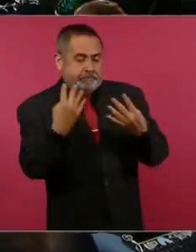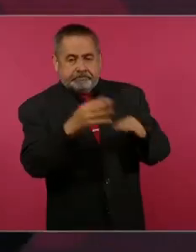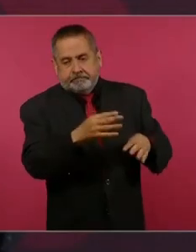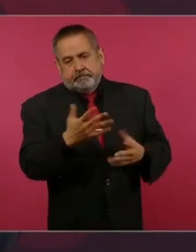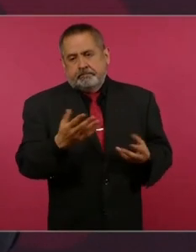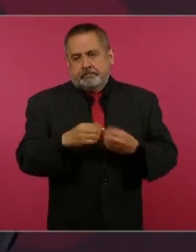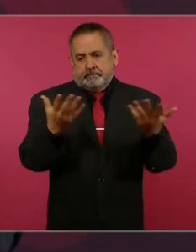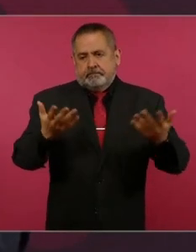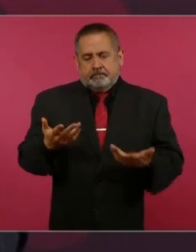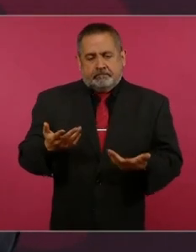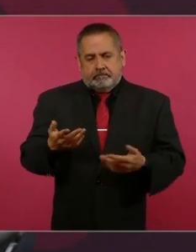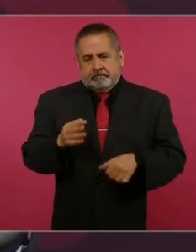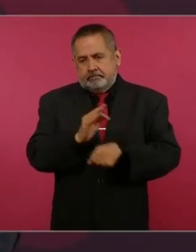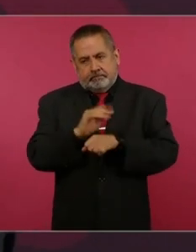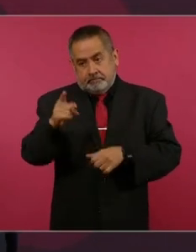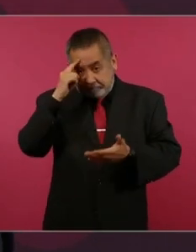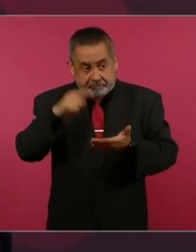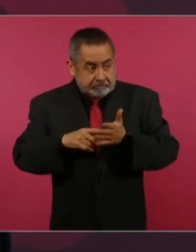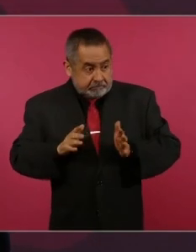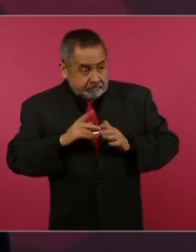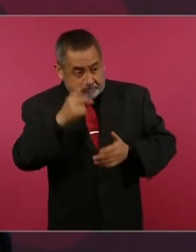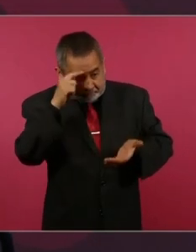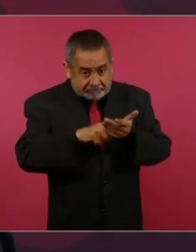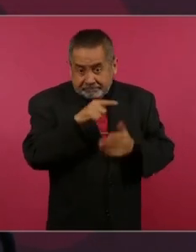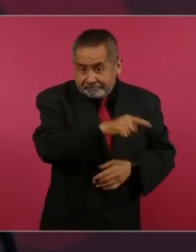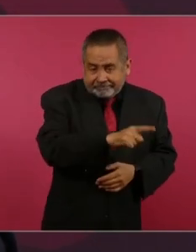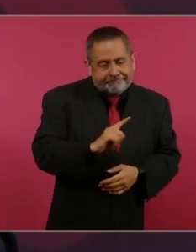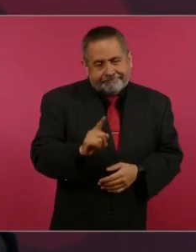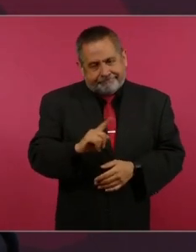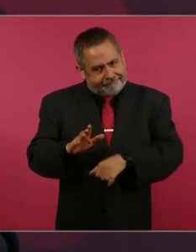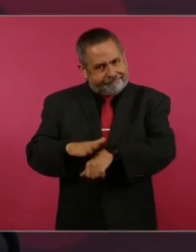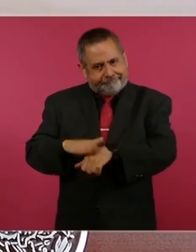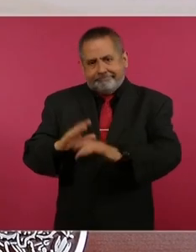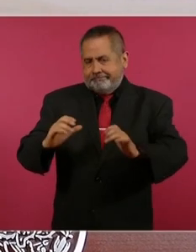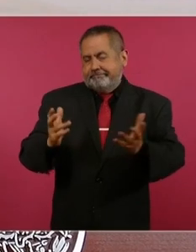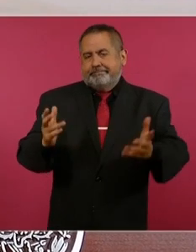oye, no le creas tanto,